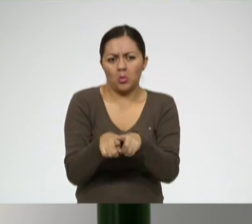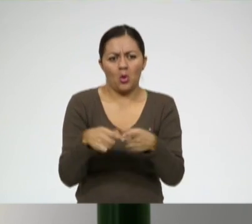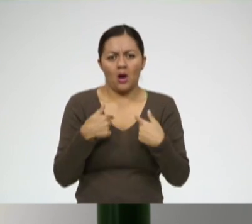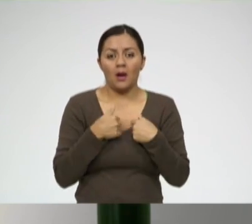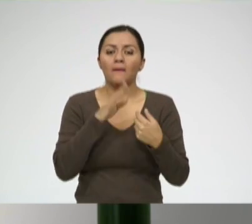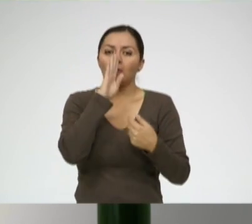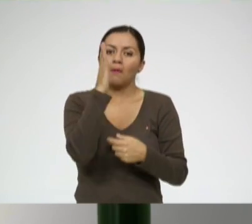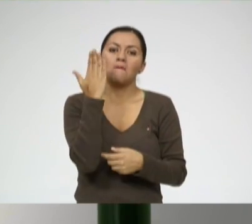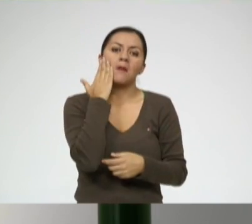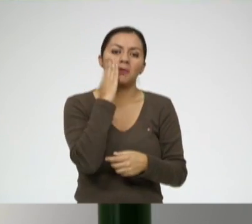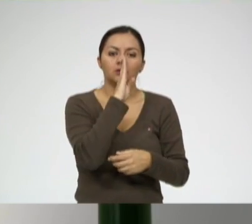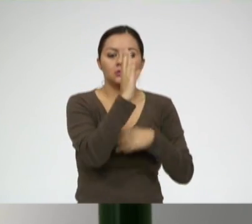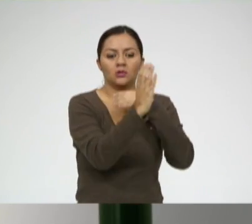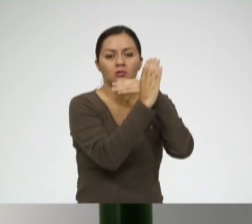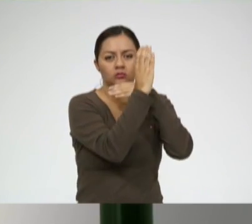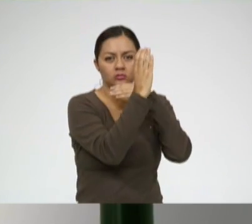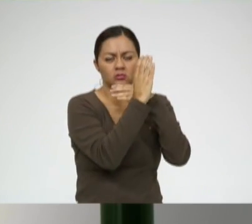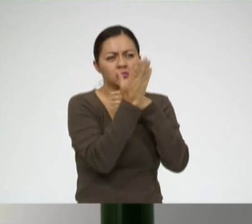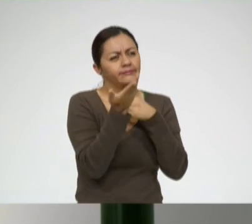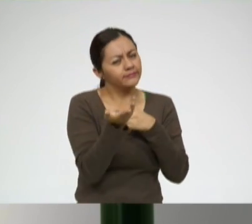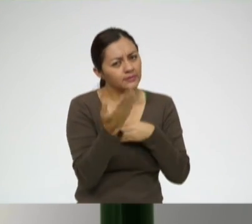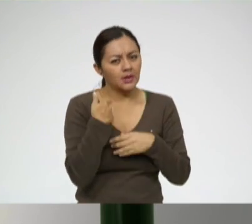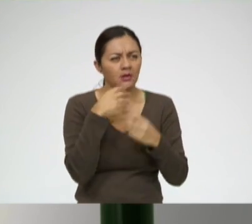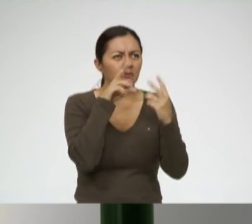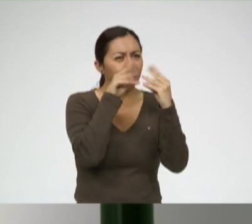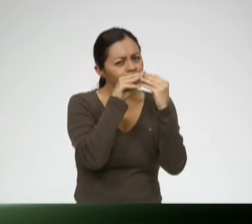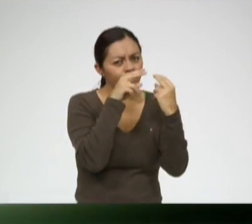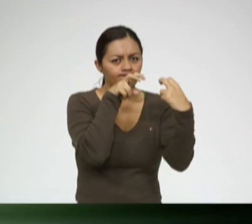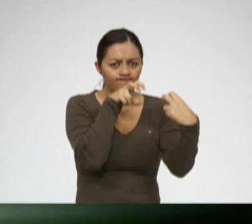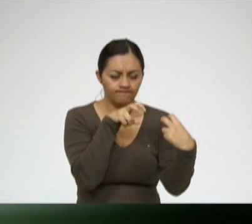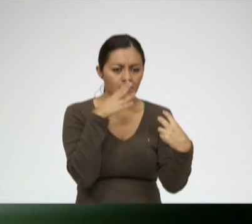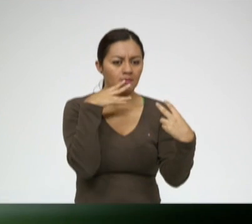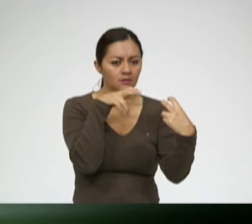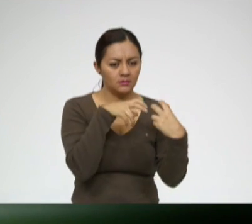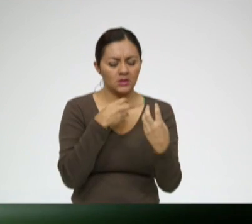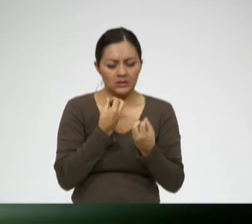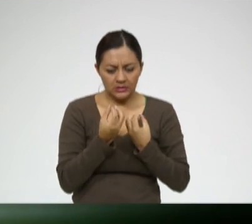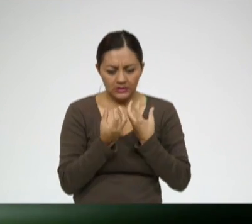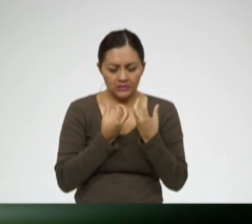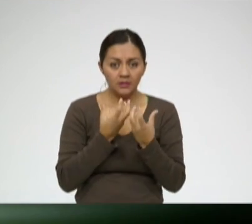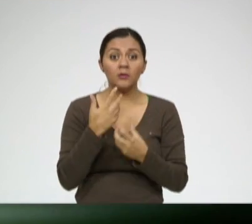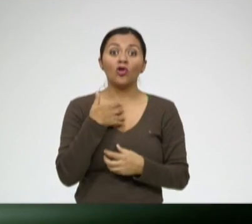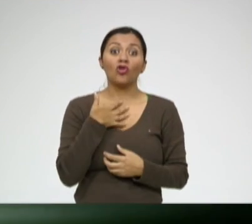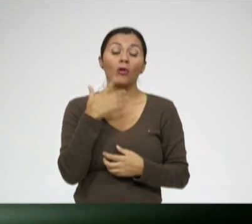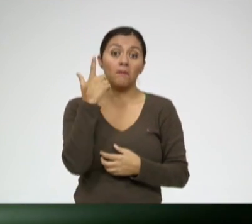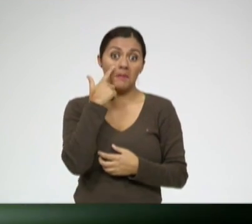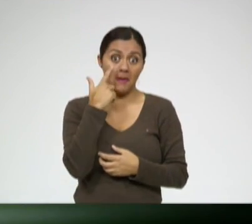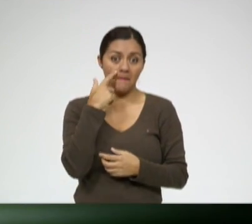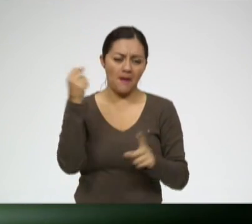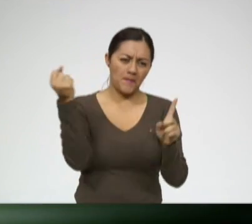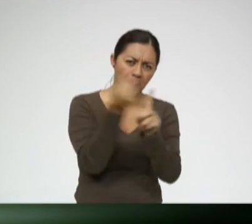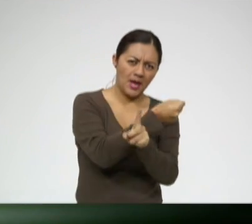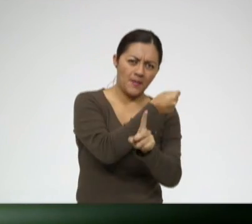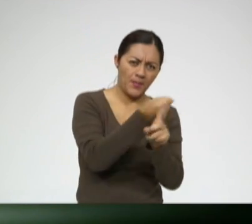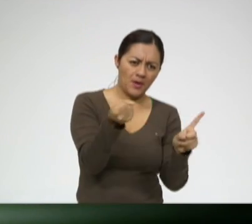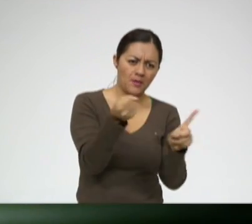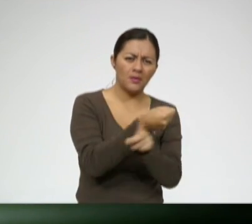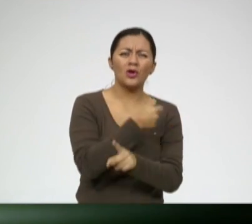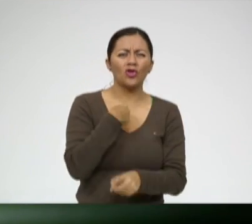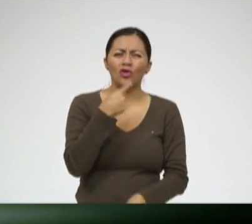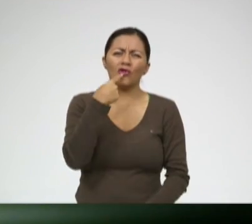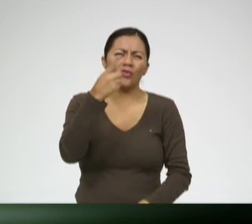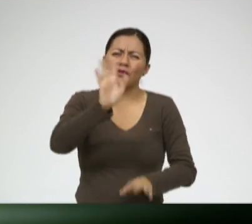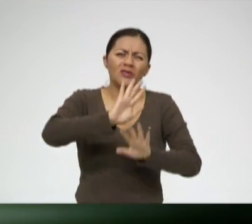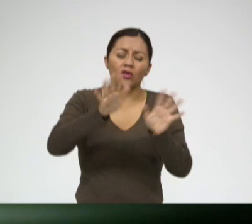siempre me aconseja y yo reflexioné de lo que ella me dice. La violencia de mi padre me ha afectado porque yo le he dicho a mi mami que